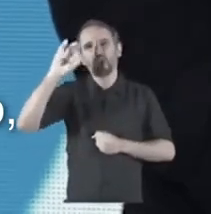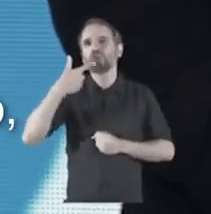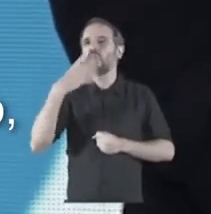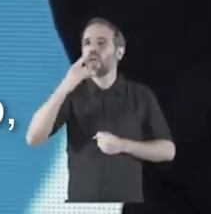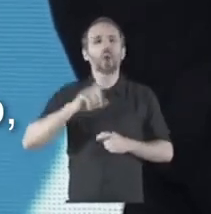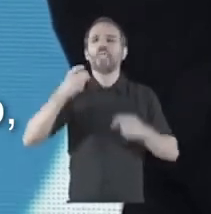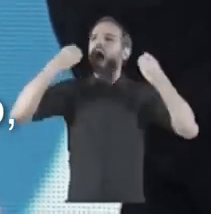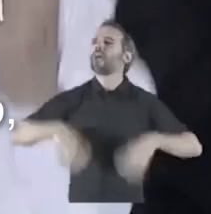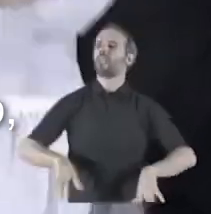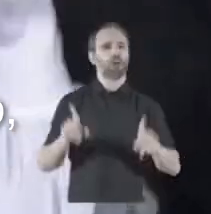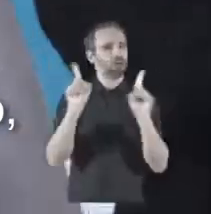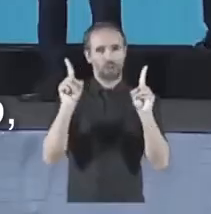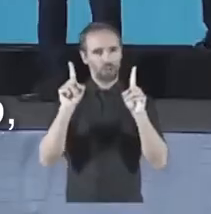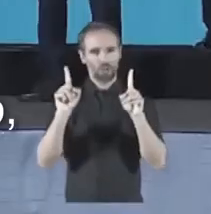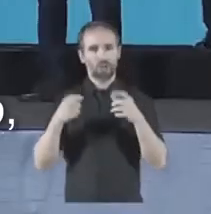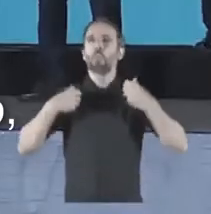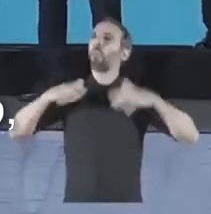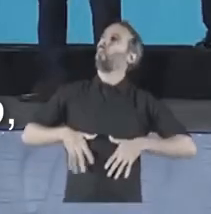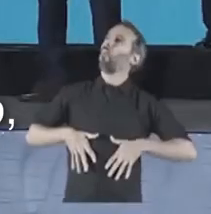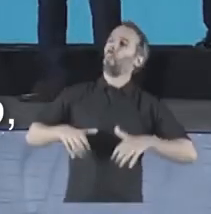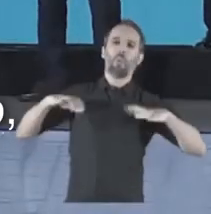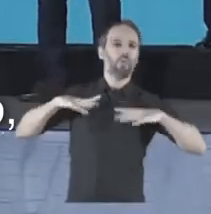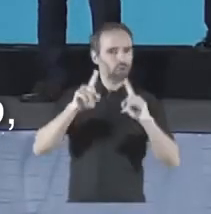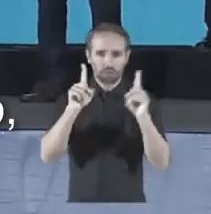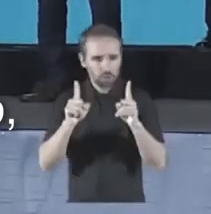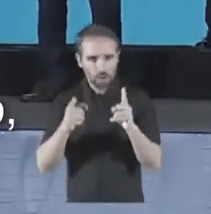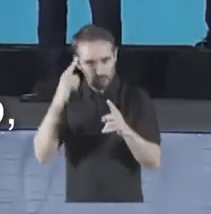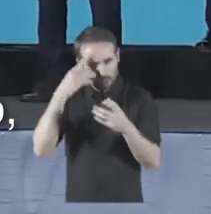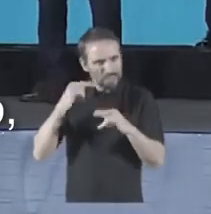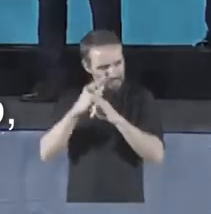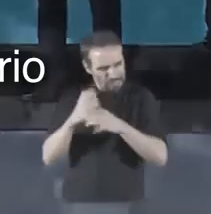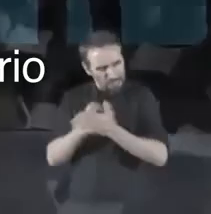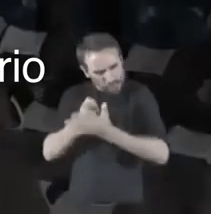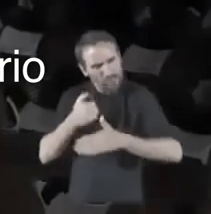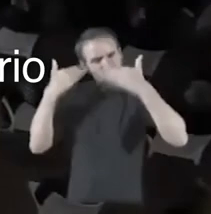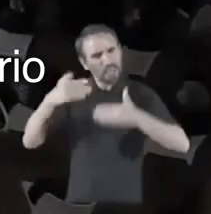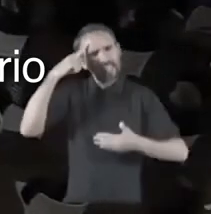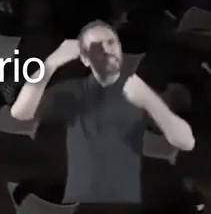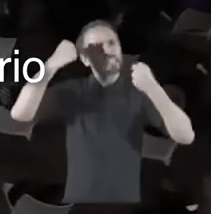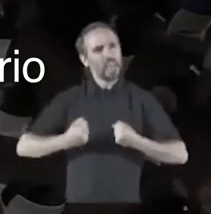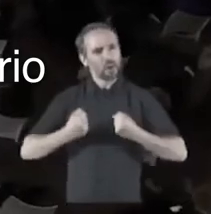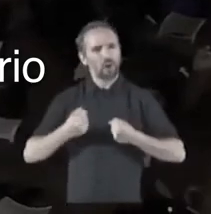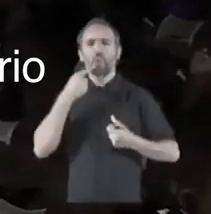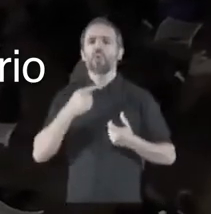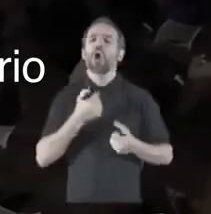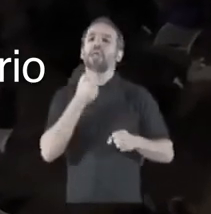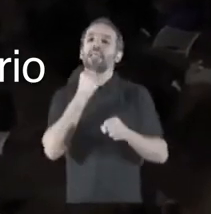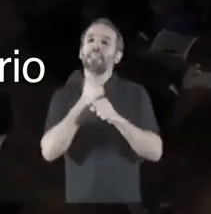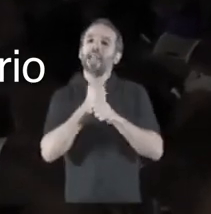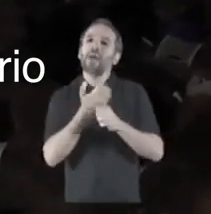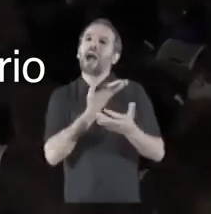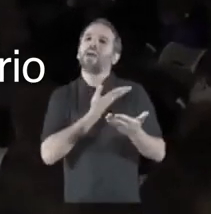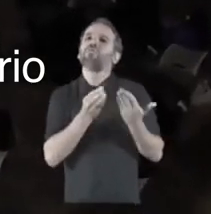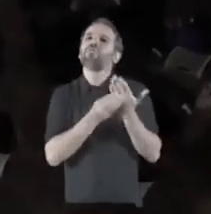bajar las manos y los brazos ante el mínimo impedimento hay que ser terco cuando uno funcionario tiene que ser